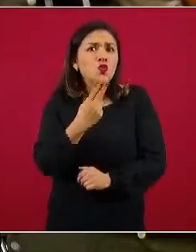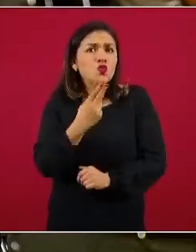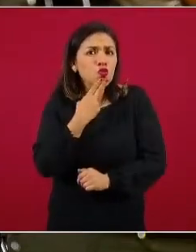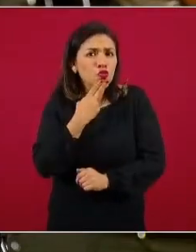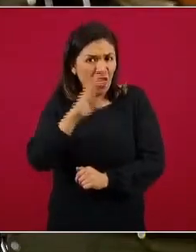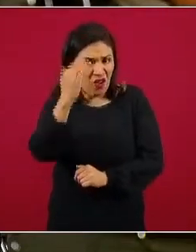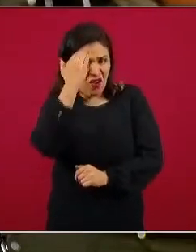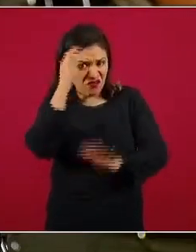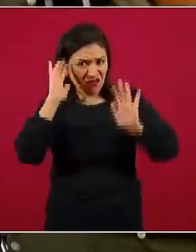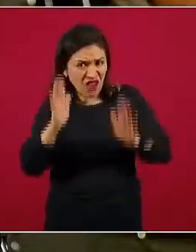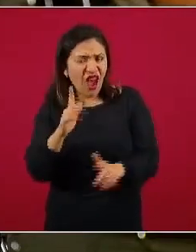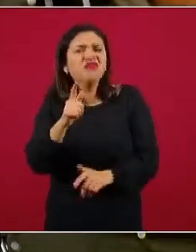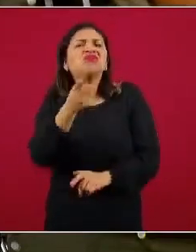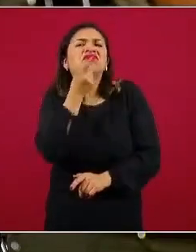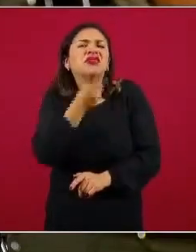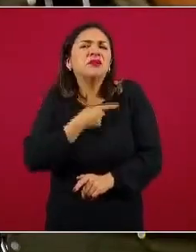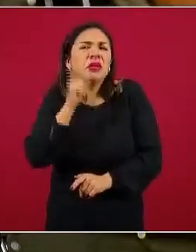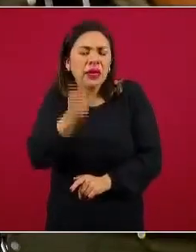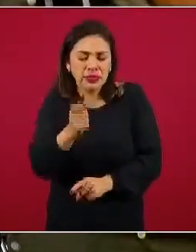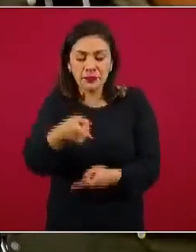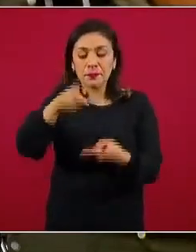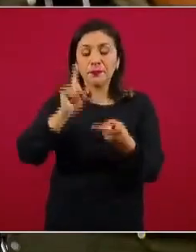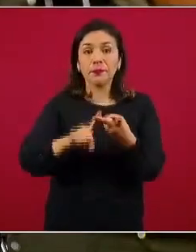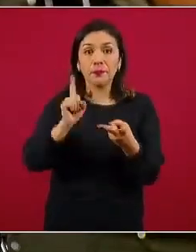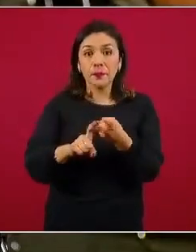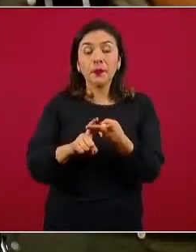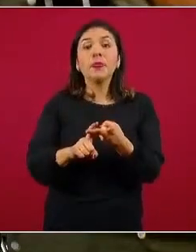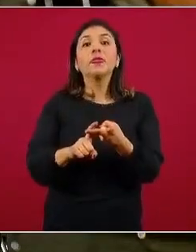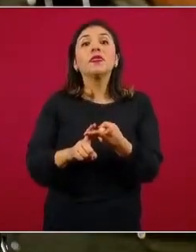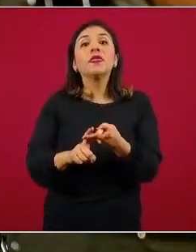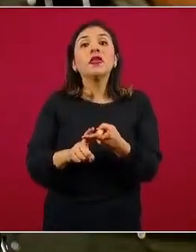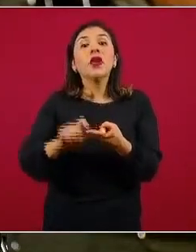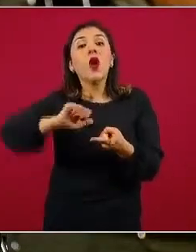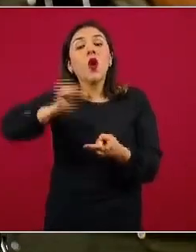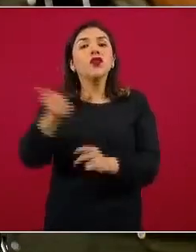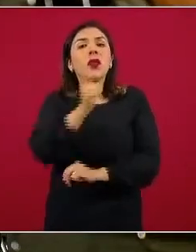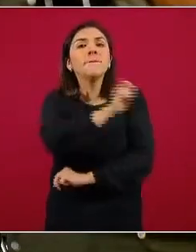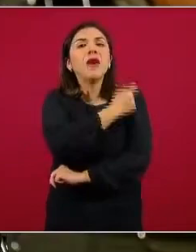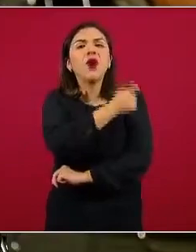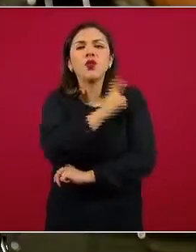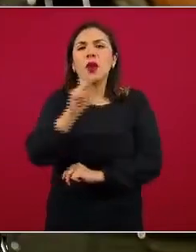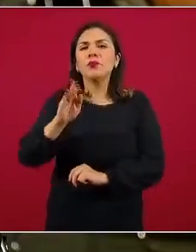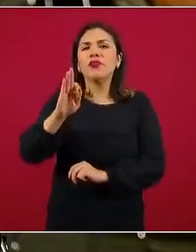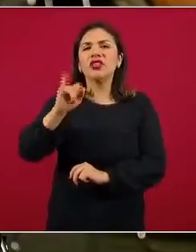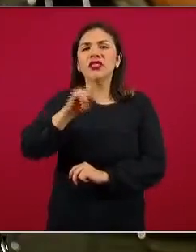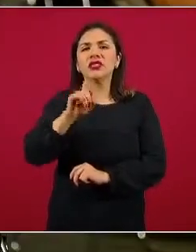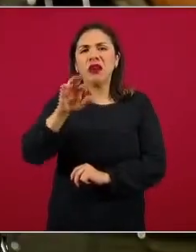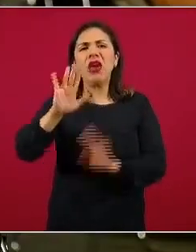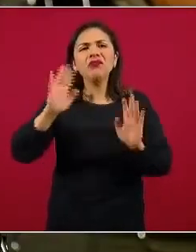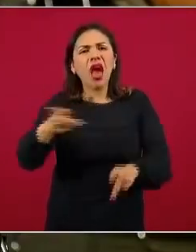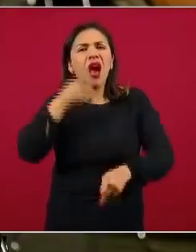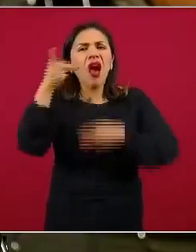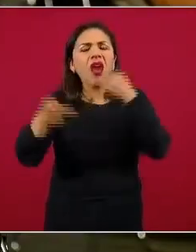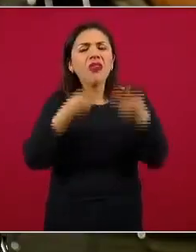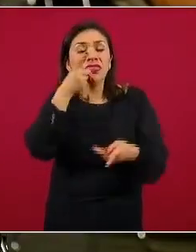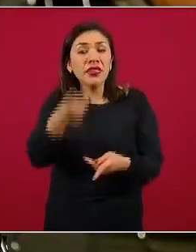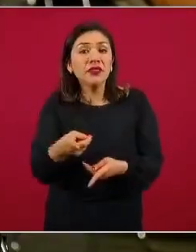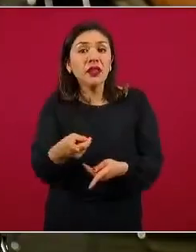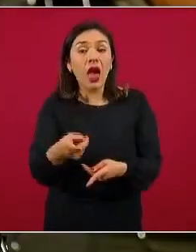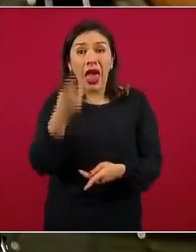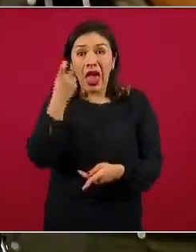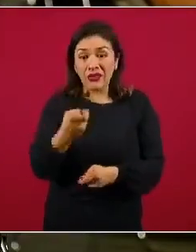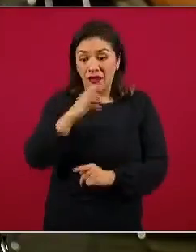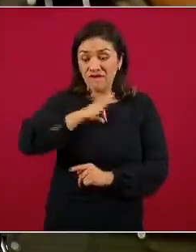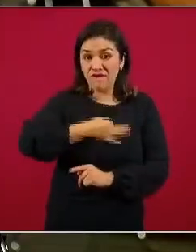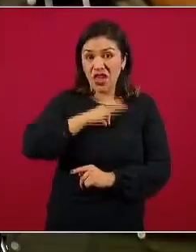conoce al respecto? Y mi segunda pregunta, en el caso de la vacuna de Pfizer, también se habla mucho de que este